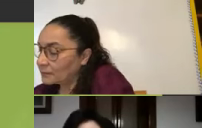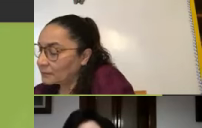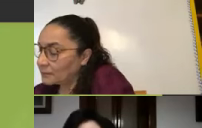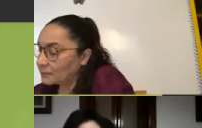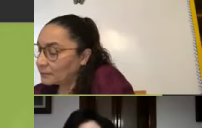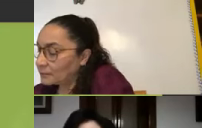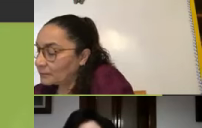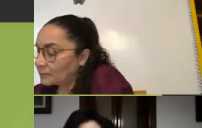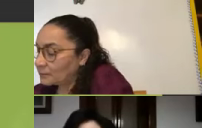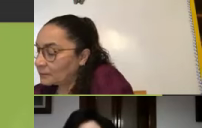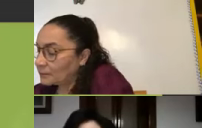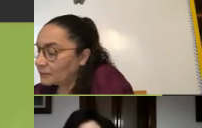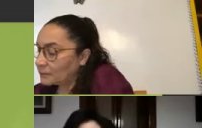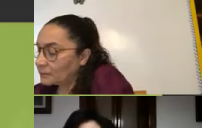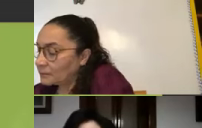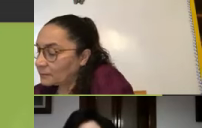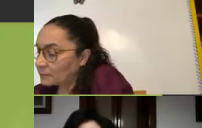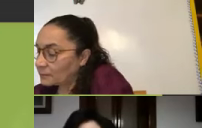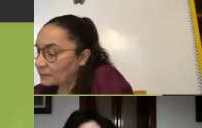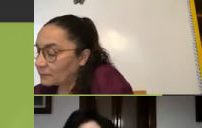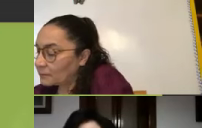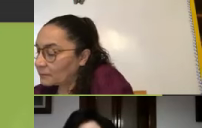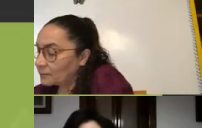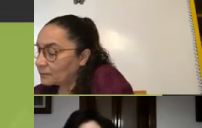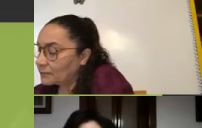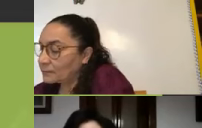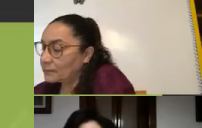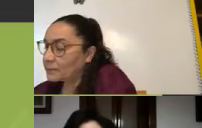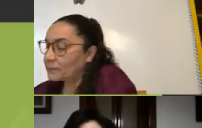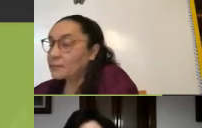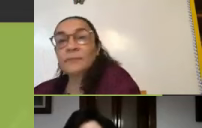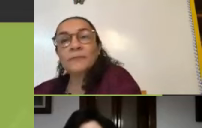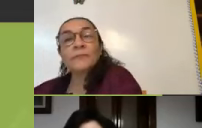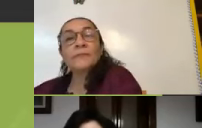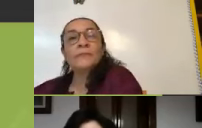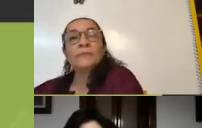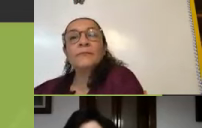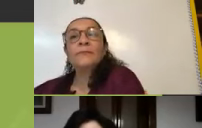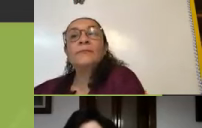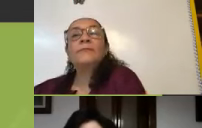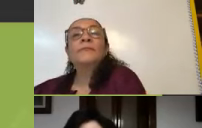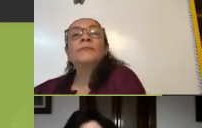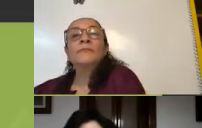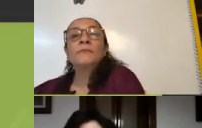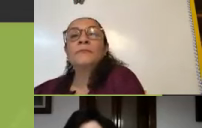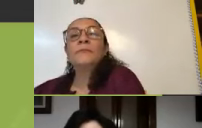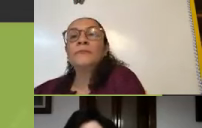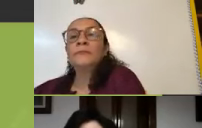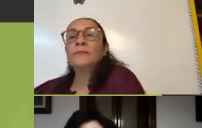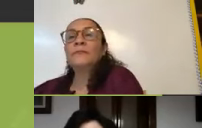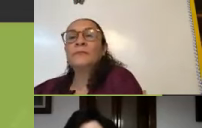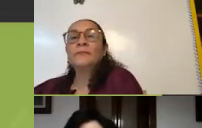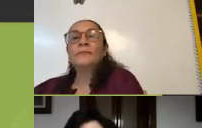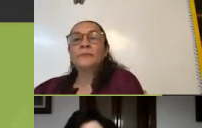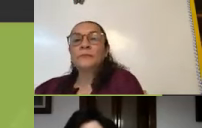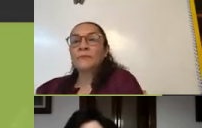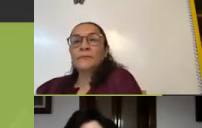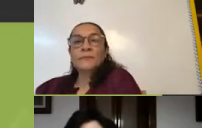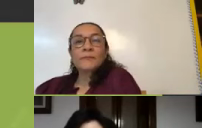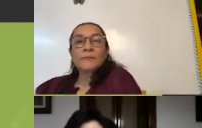casos, los mencionados contribuyentes no serán sujetos de facultades de comprobación por los